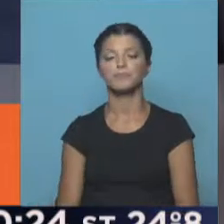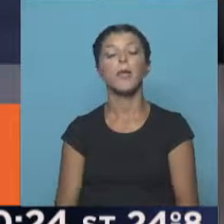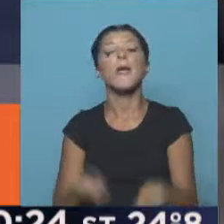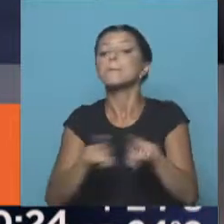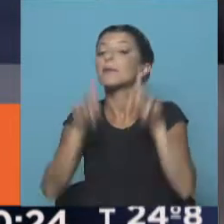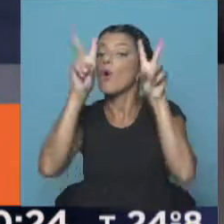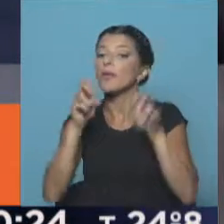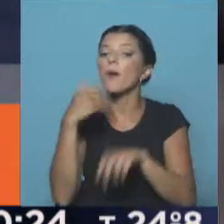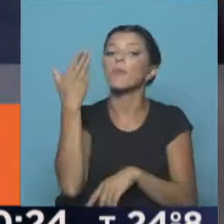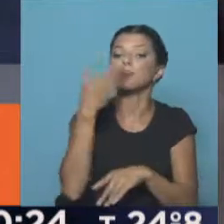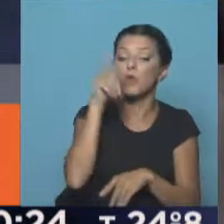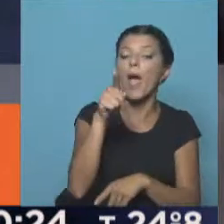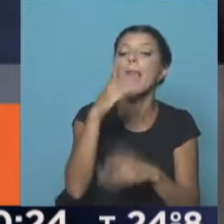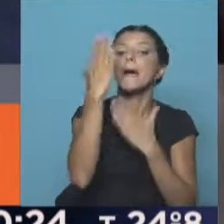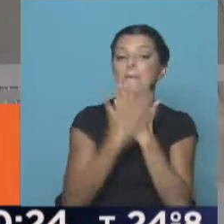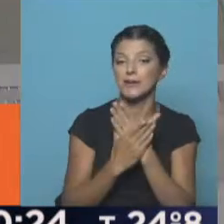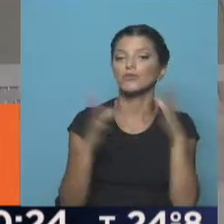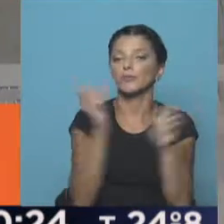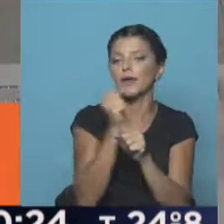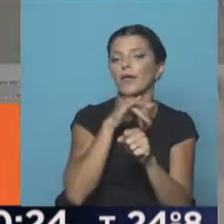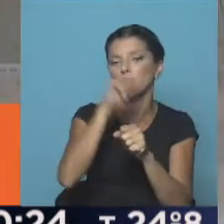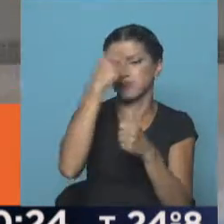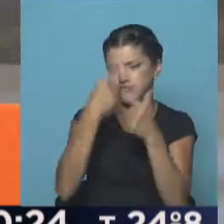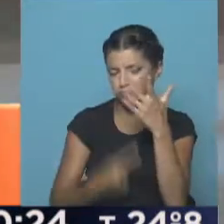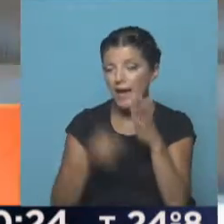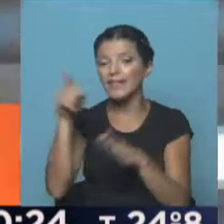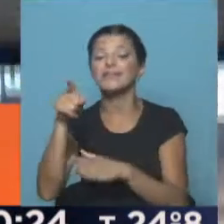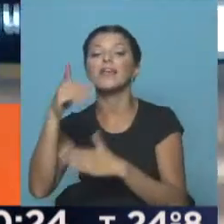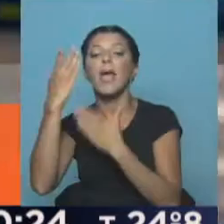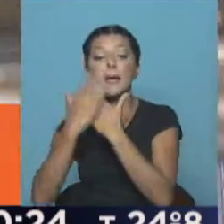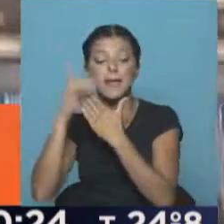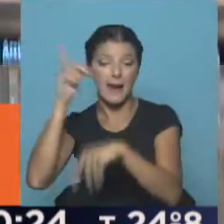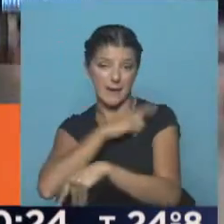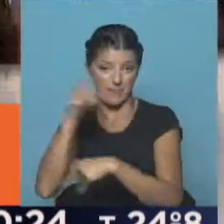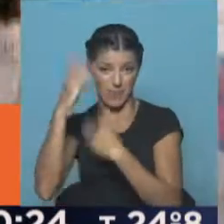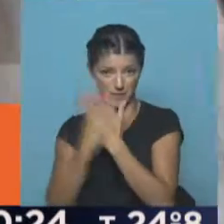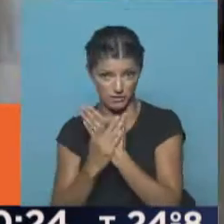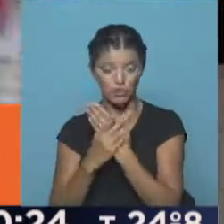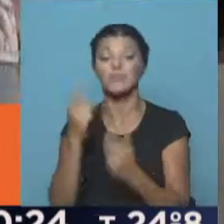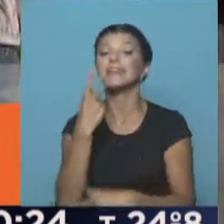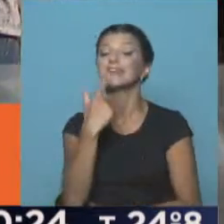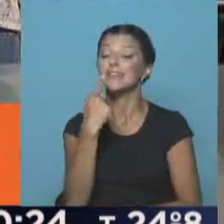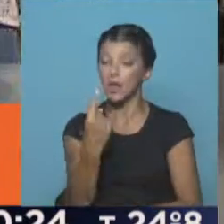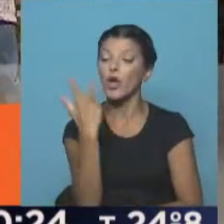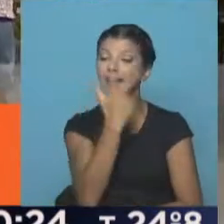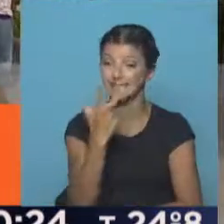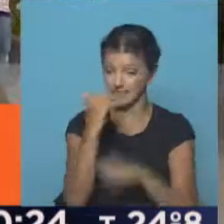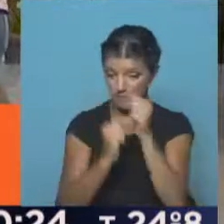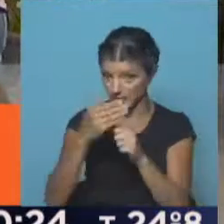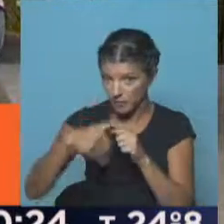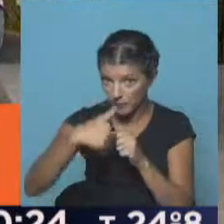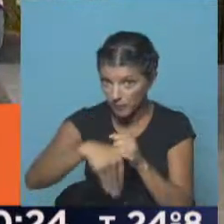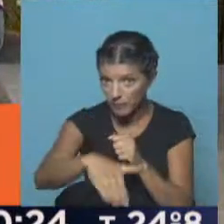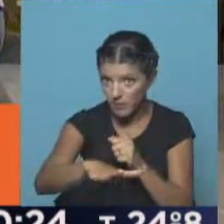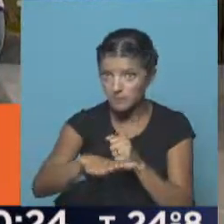Peña y el ministro de Transporte Guillermo Dietrich, confirmando que 3 empresas podrán operar en lo inmediato: Andes, American Jet